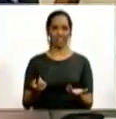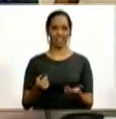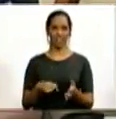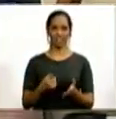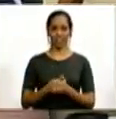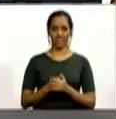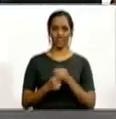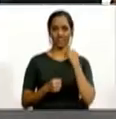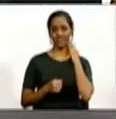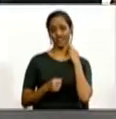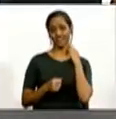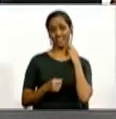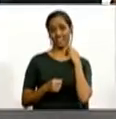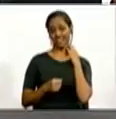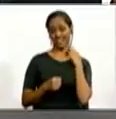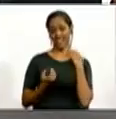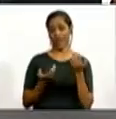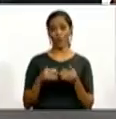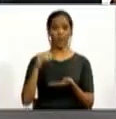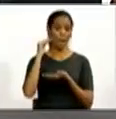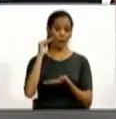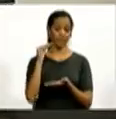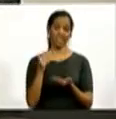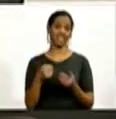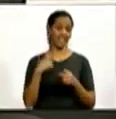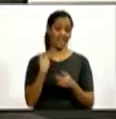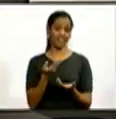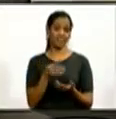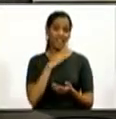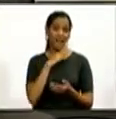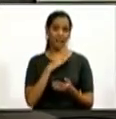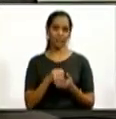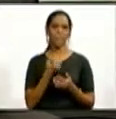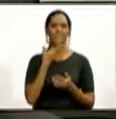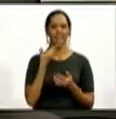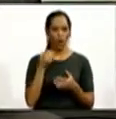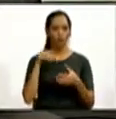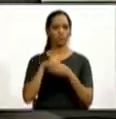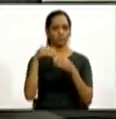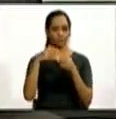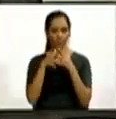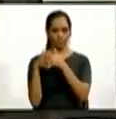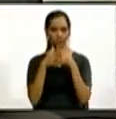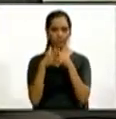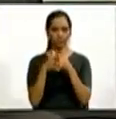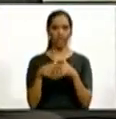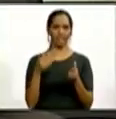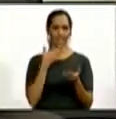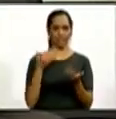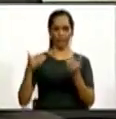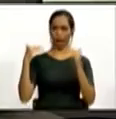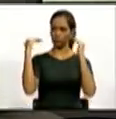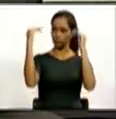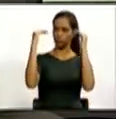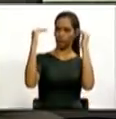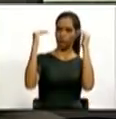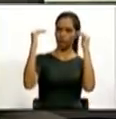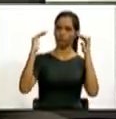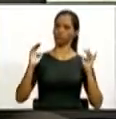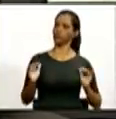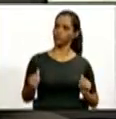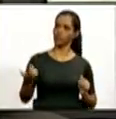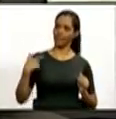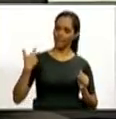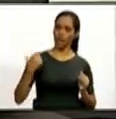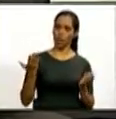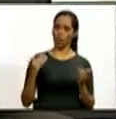botella de plástico, tan fregado. Yo creo que él le sale mejor que hace en Estados Unidos. Porque tiene como más estatus, ¿no? Y tal, o sea, tienes